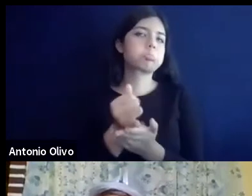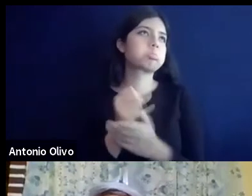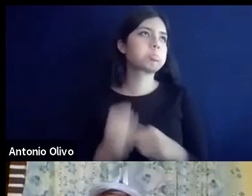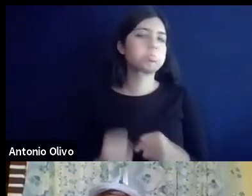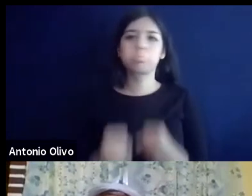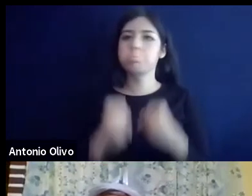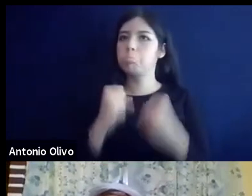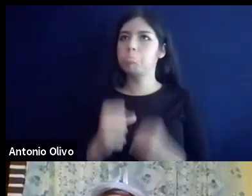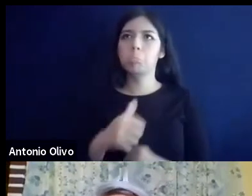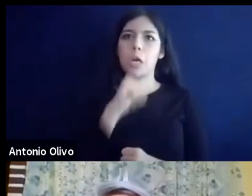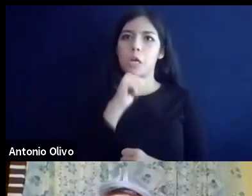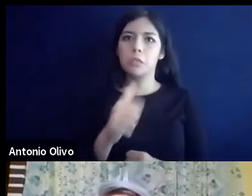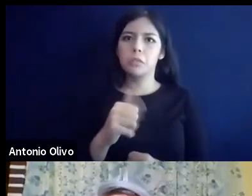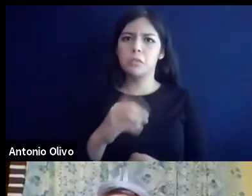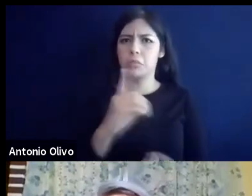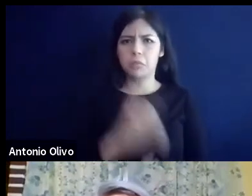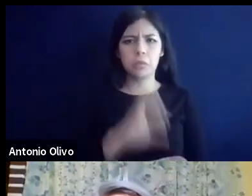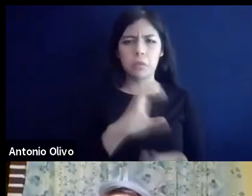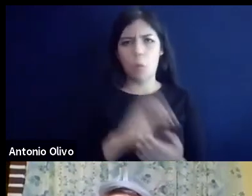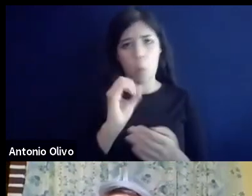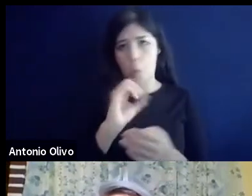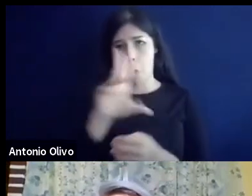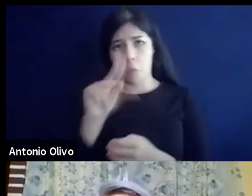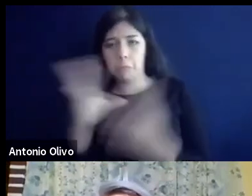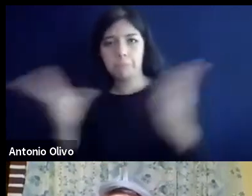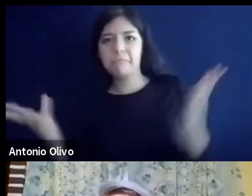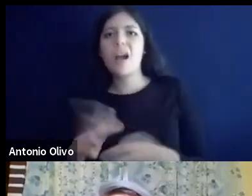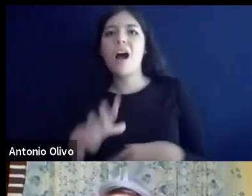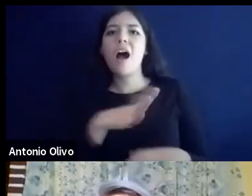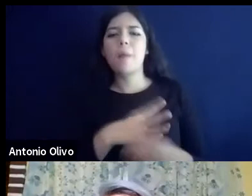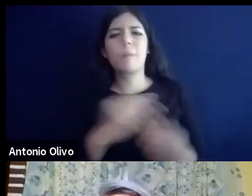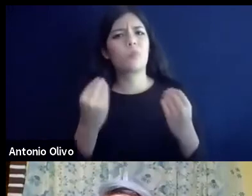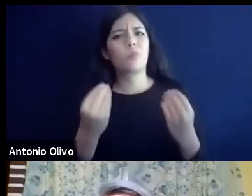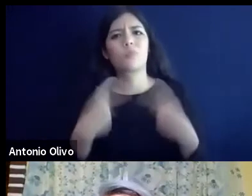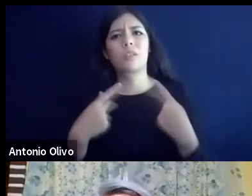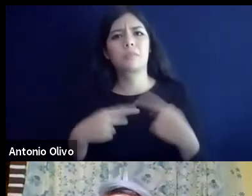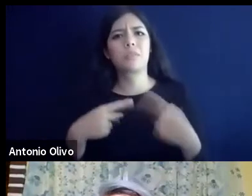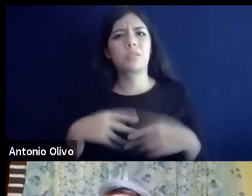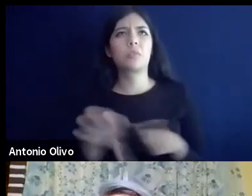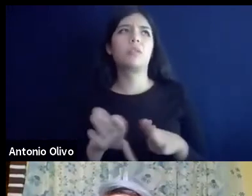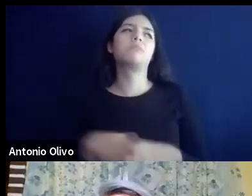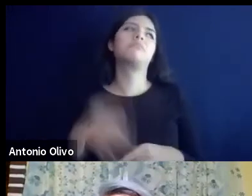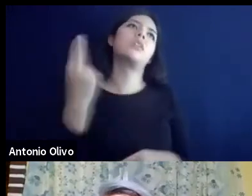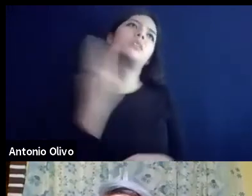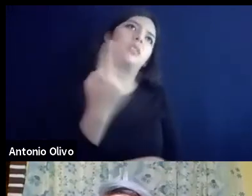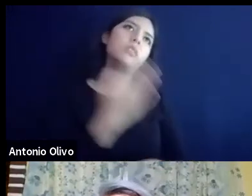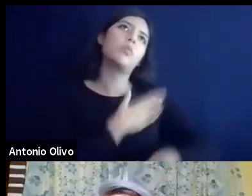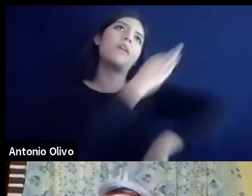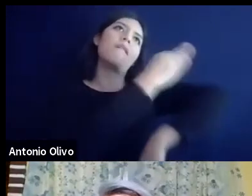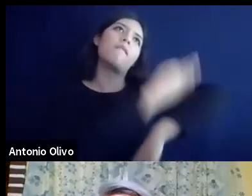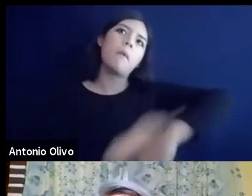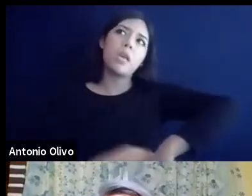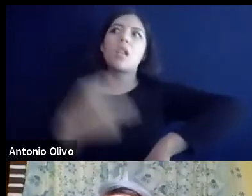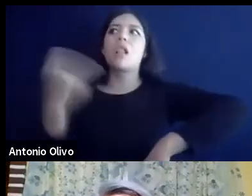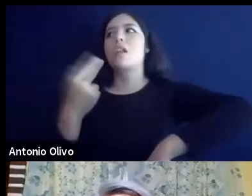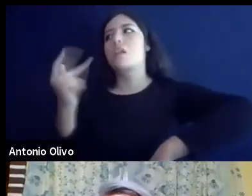estén, no tienen determinación. Por eso existen las personas dependientes y las relaciones tóxicas